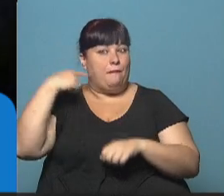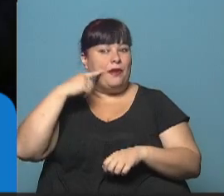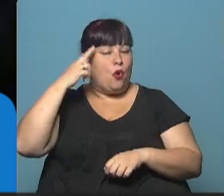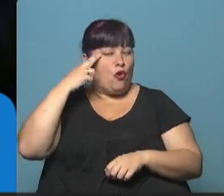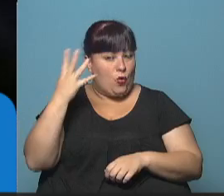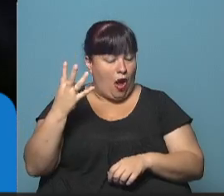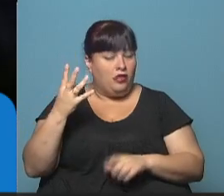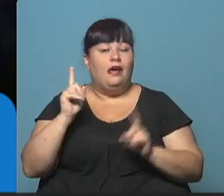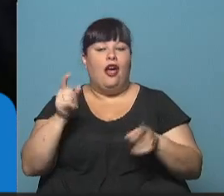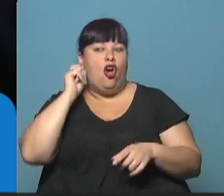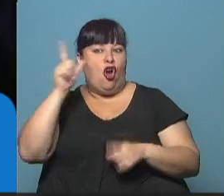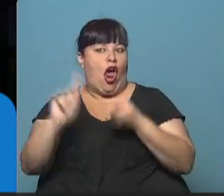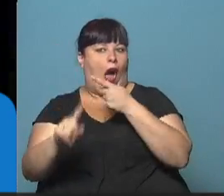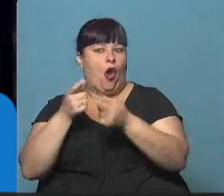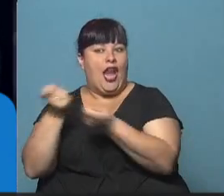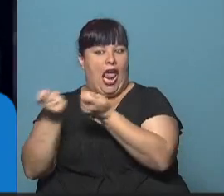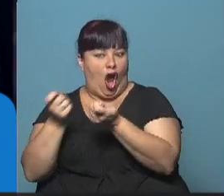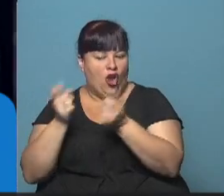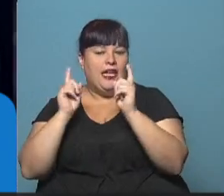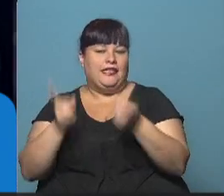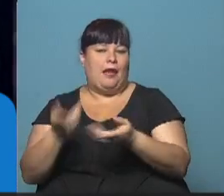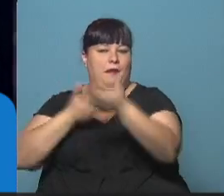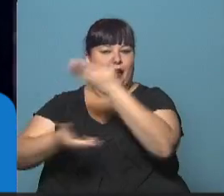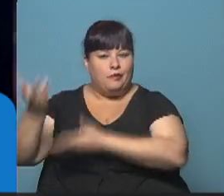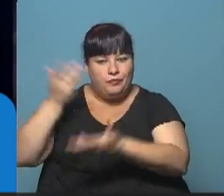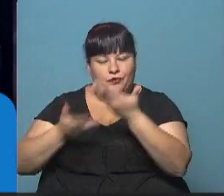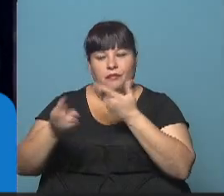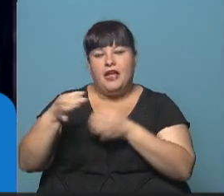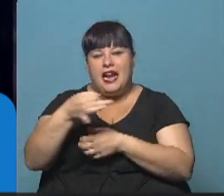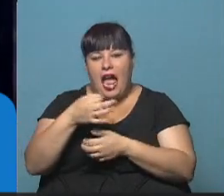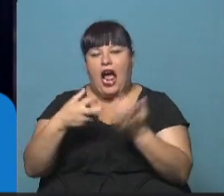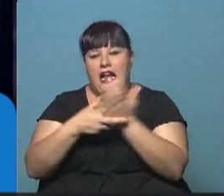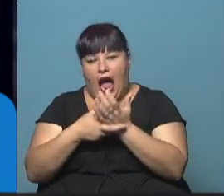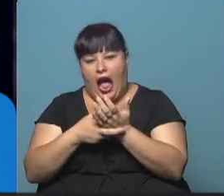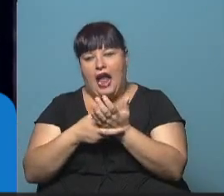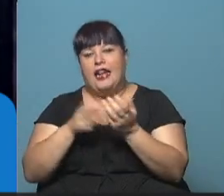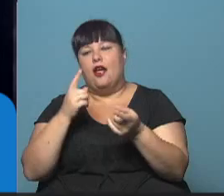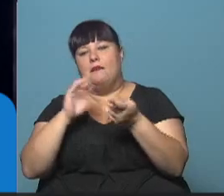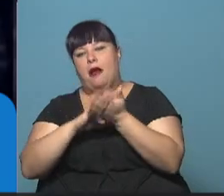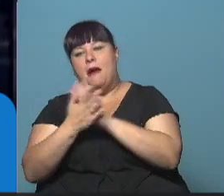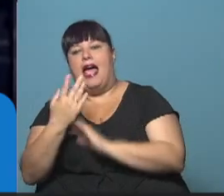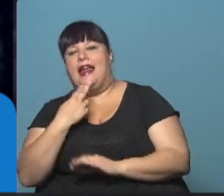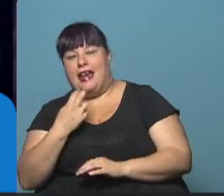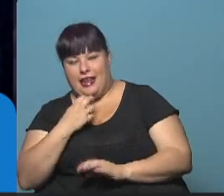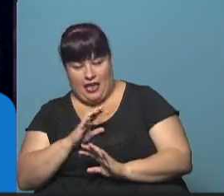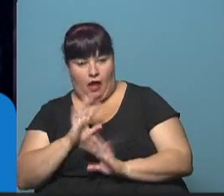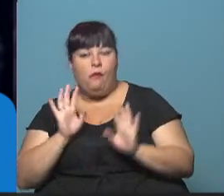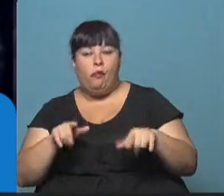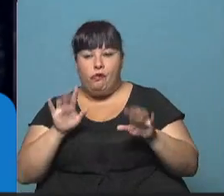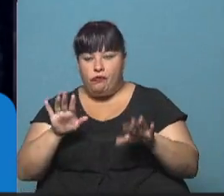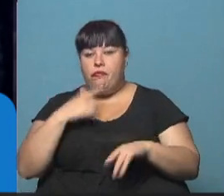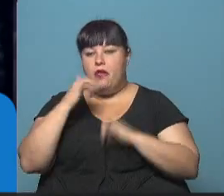94 y así obtener acuerdos comerciales que incluyeran el intercambio de granos y carne por energía. Así las cosas.